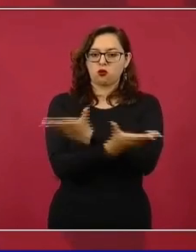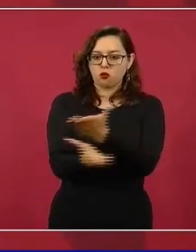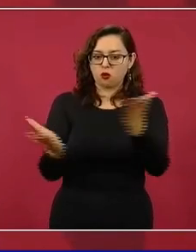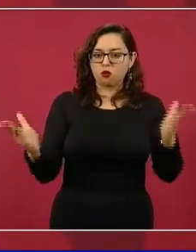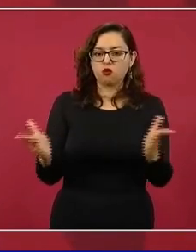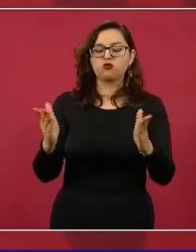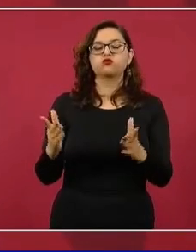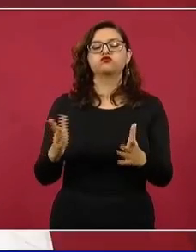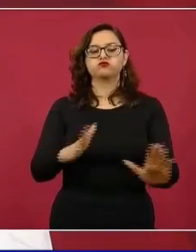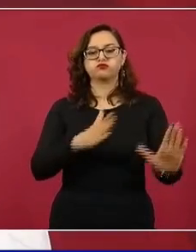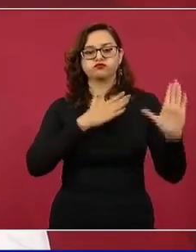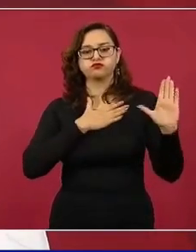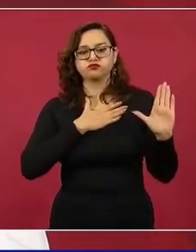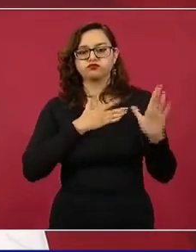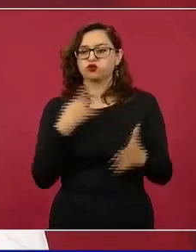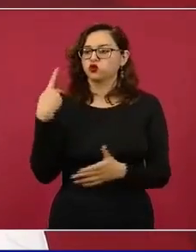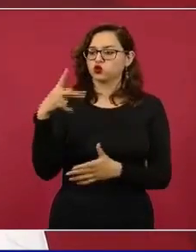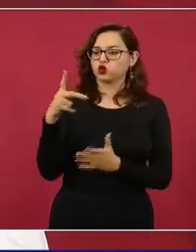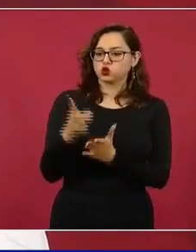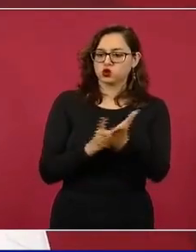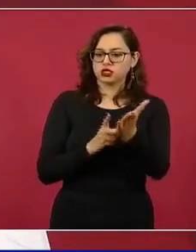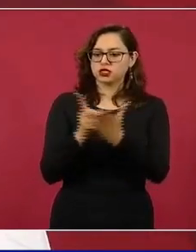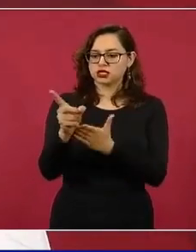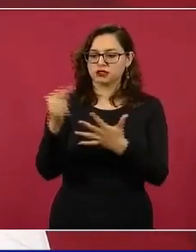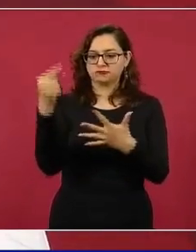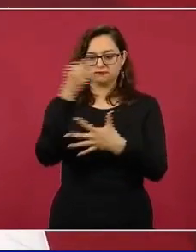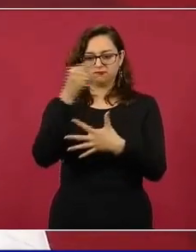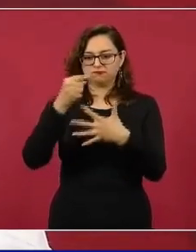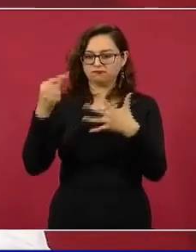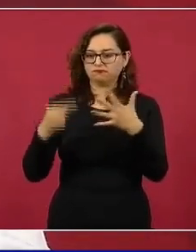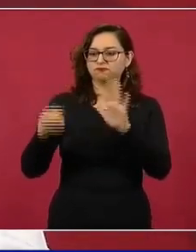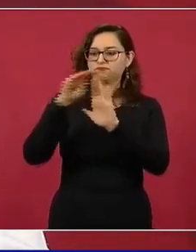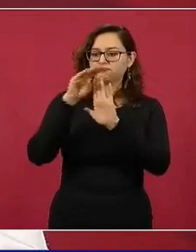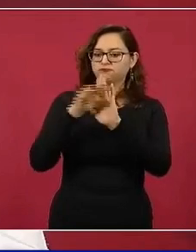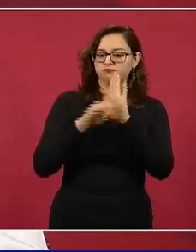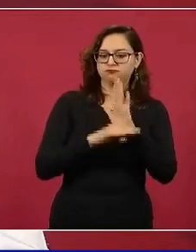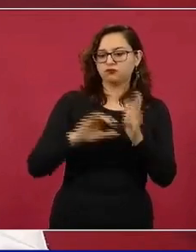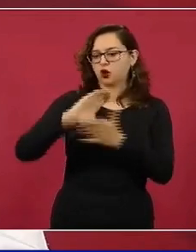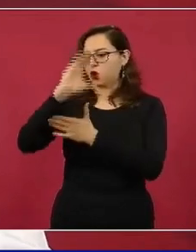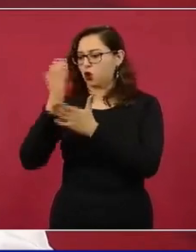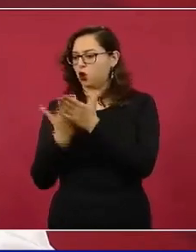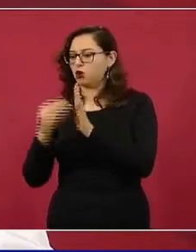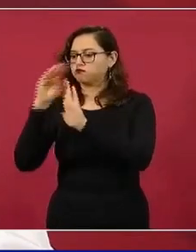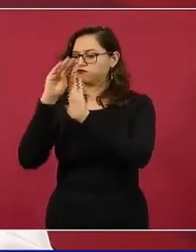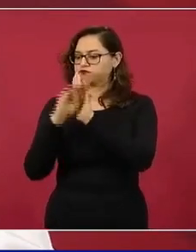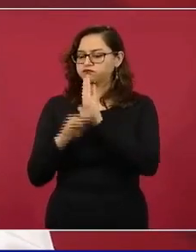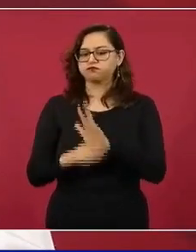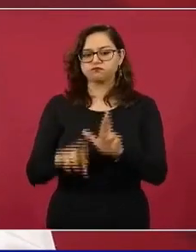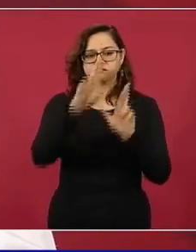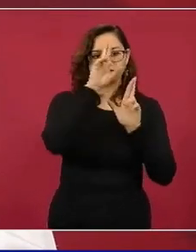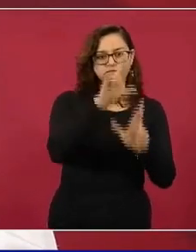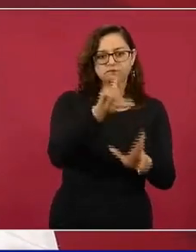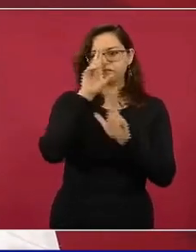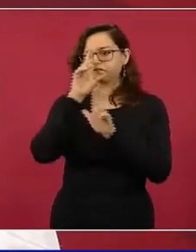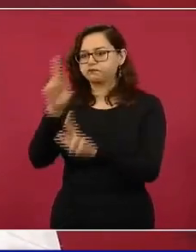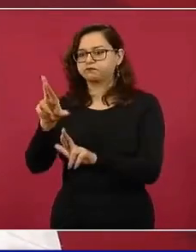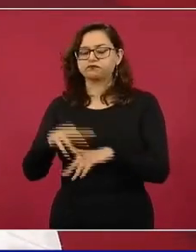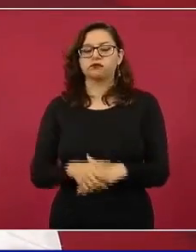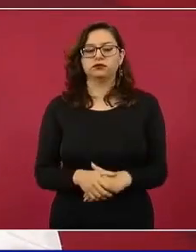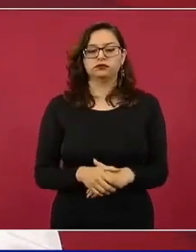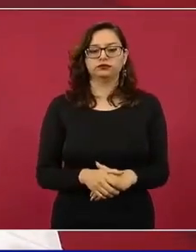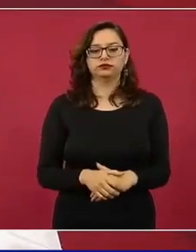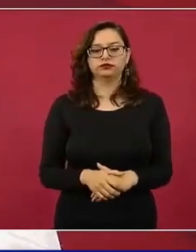respeto absoluto a sus derechos estatutarios y contractuales. Nunca más la venta de